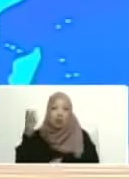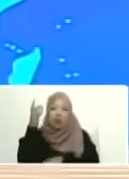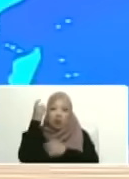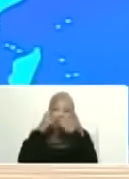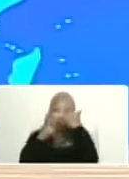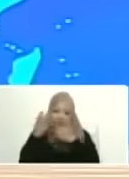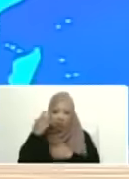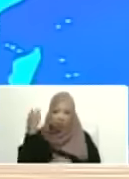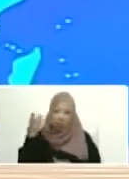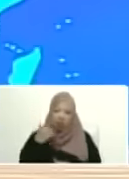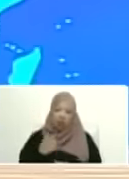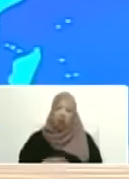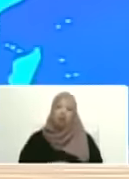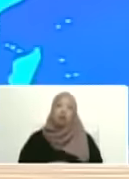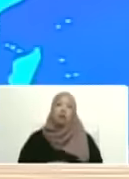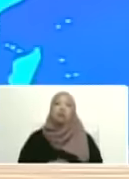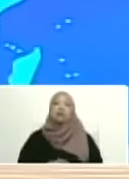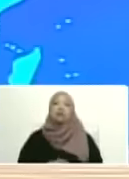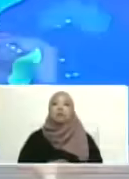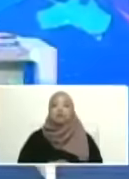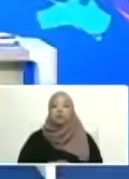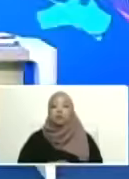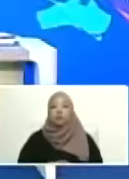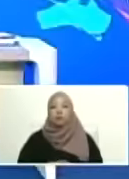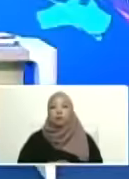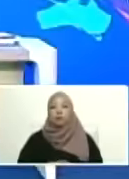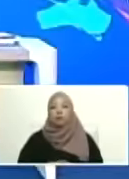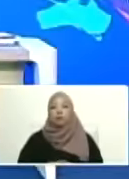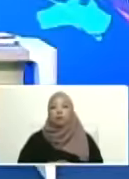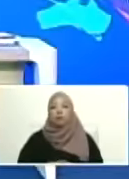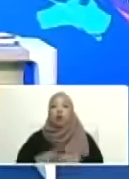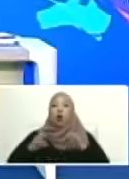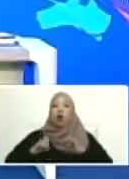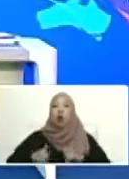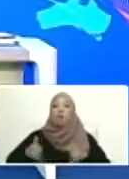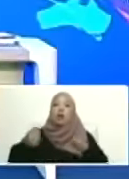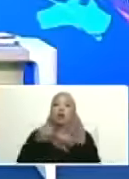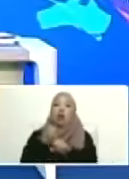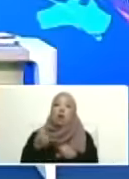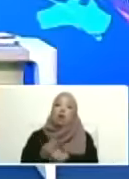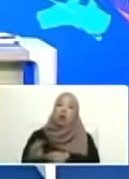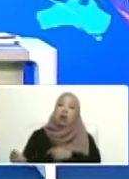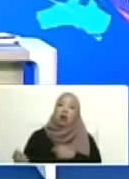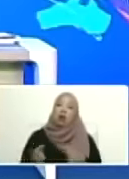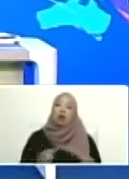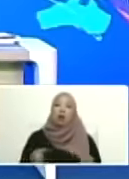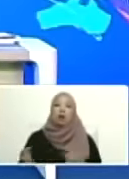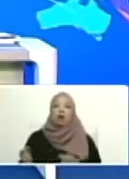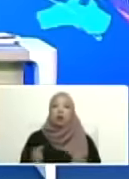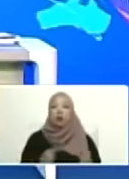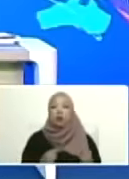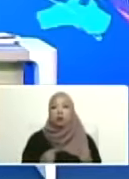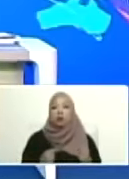Chávez, que comienzan las conspiraciones,